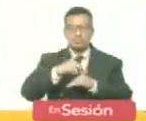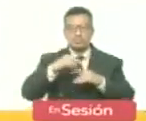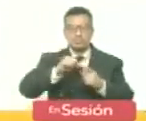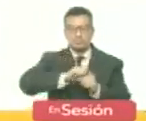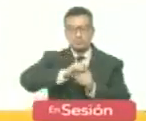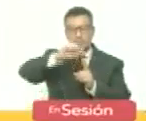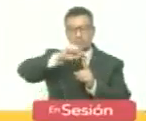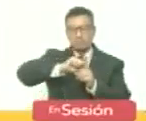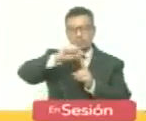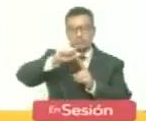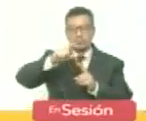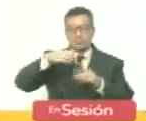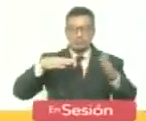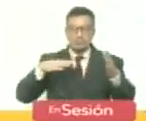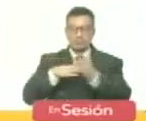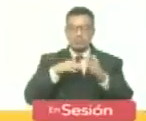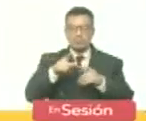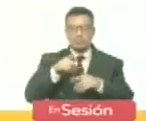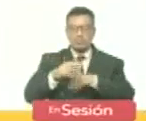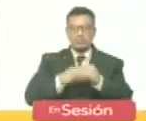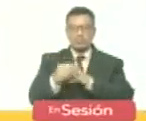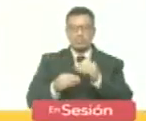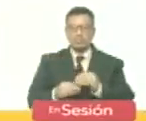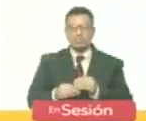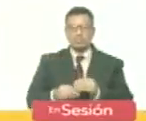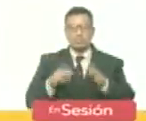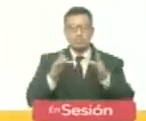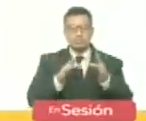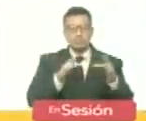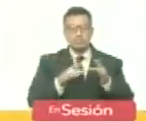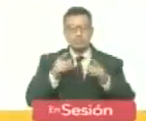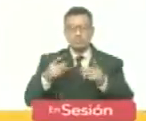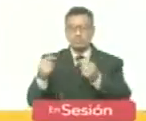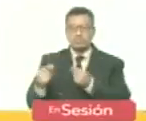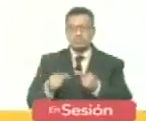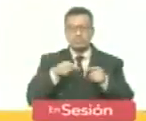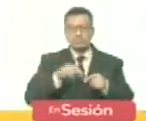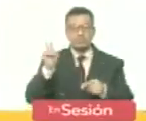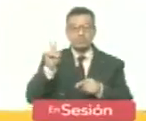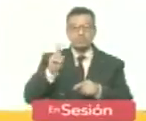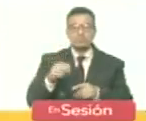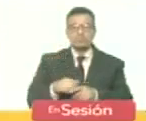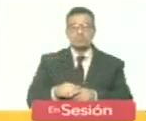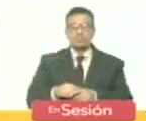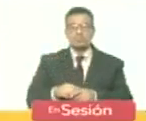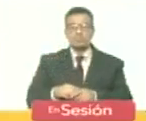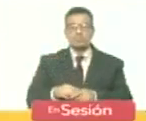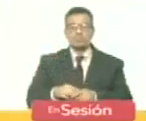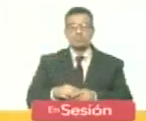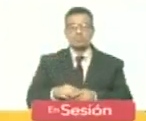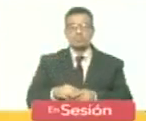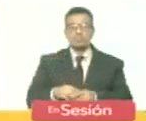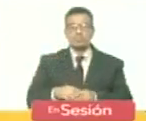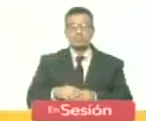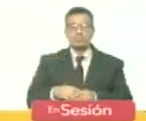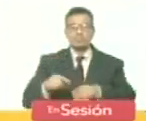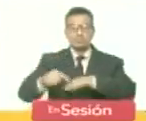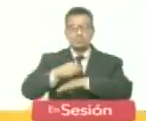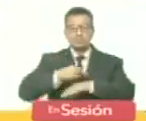temperaturas del bloqueo, se generó un trastocamiento en la economía venezolana y el